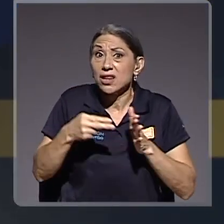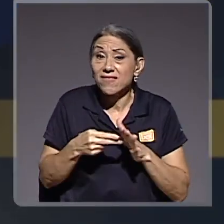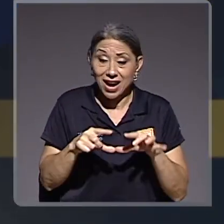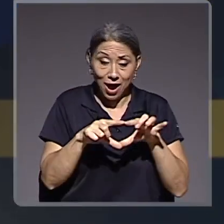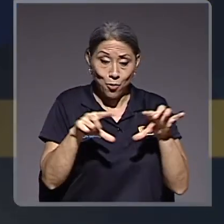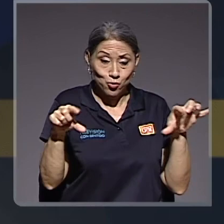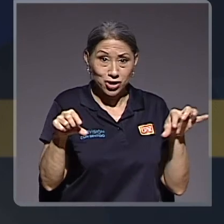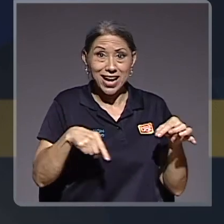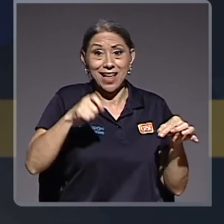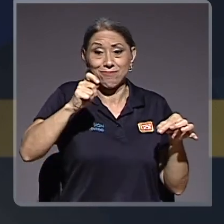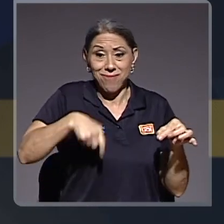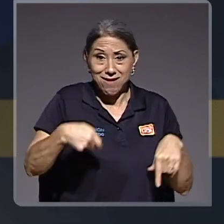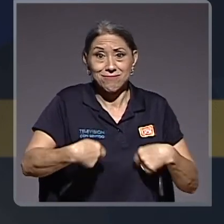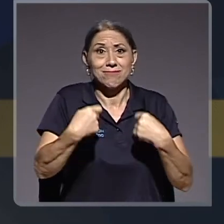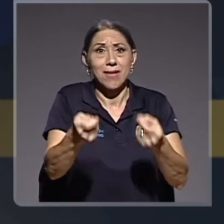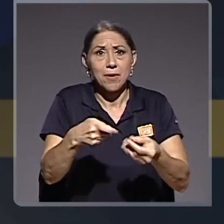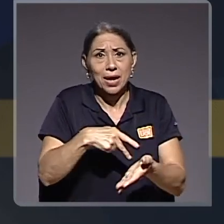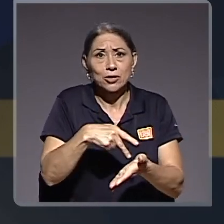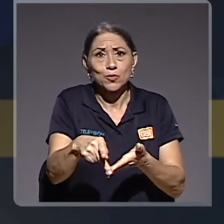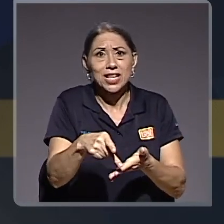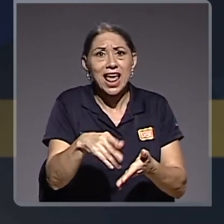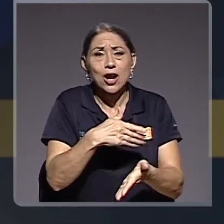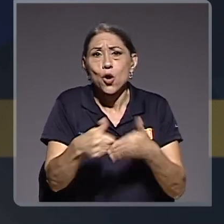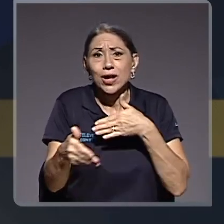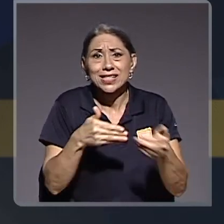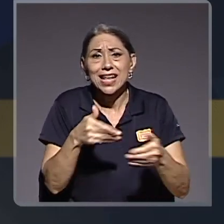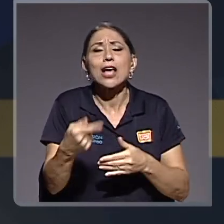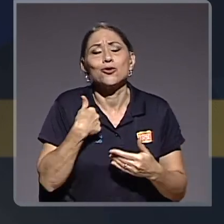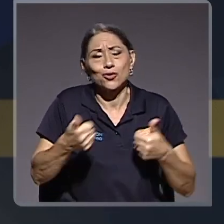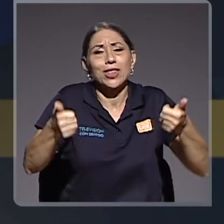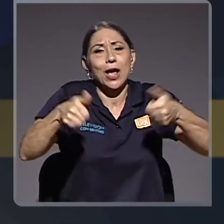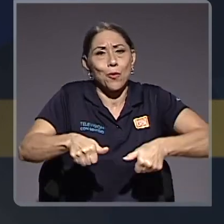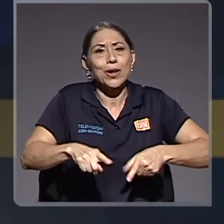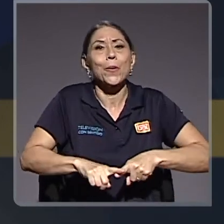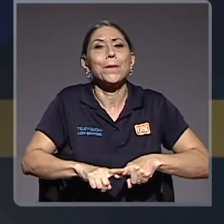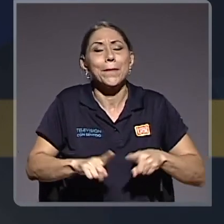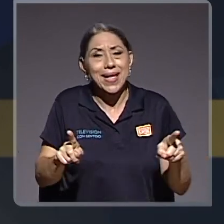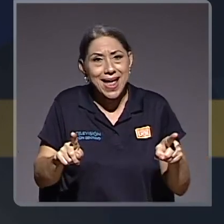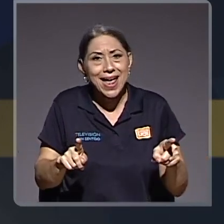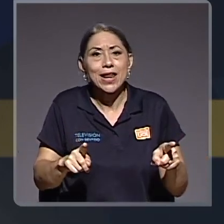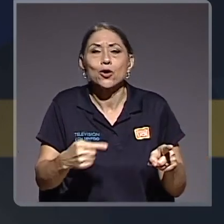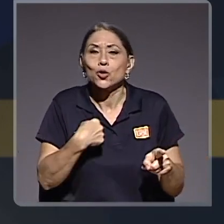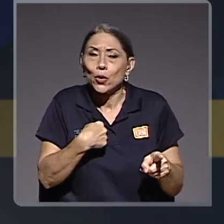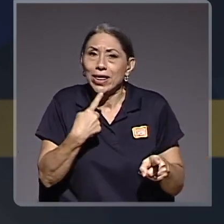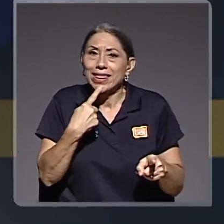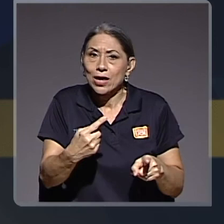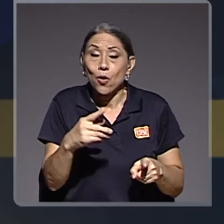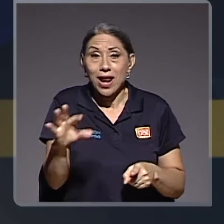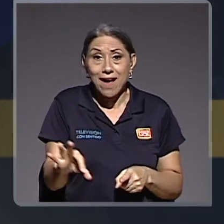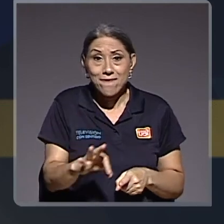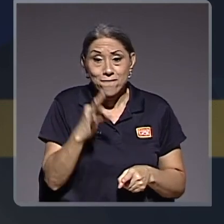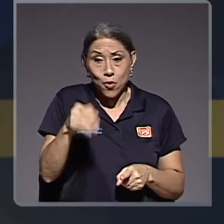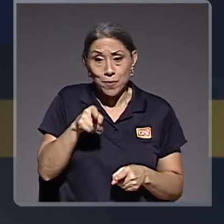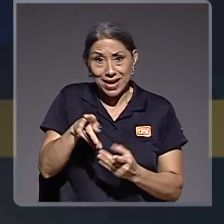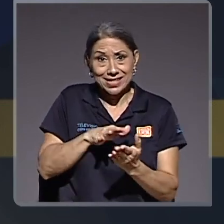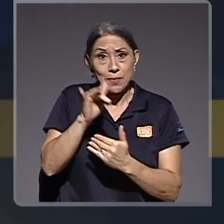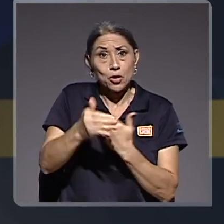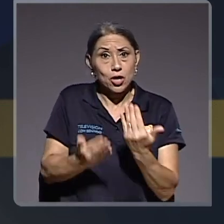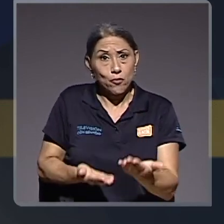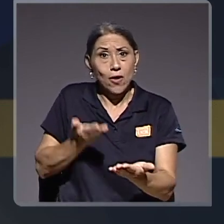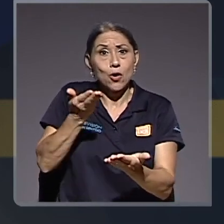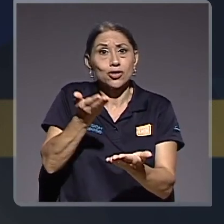subsidiar lo que sea. Yo estoy de acuerdo que hay que subsidiar, pero lo que estoy diciendo es que por la forma en que fue concebido el proyecto